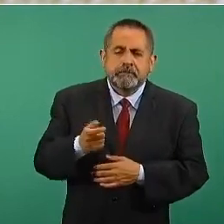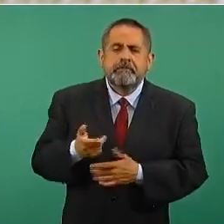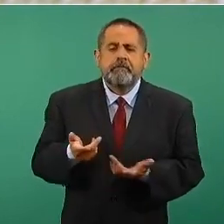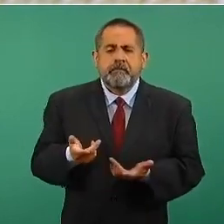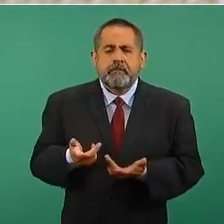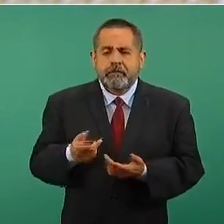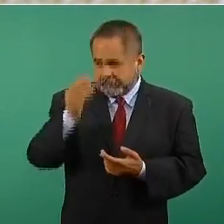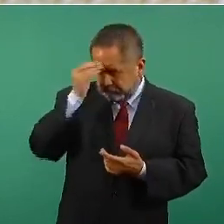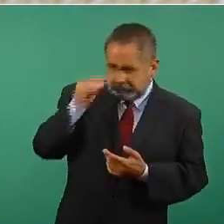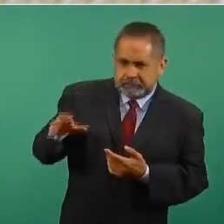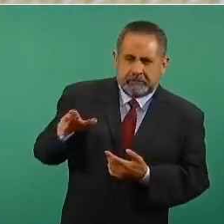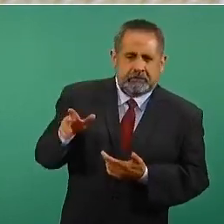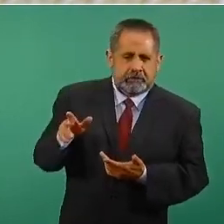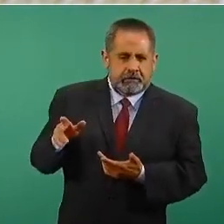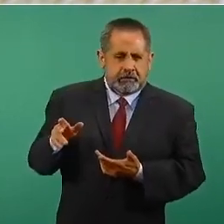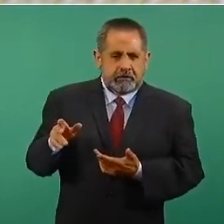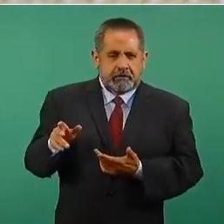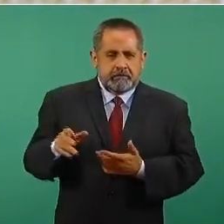es que